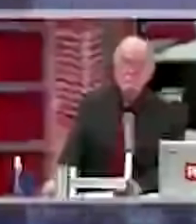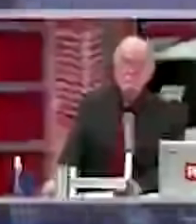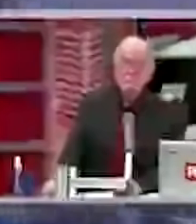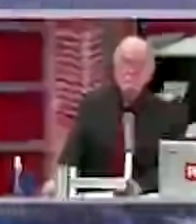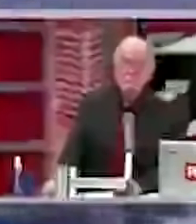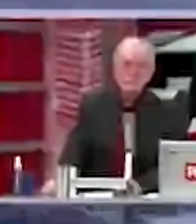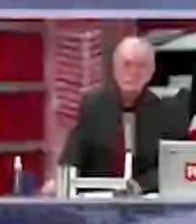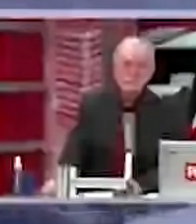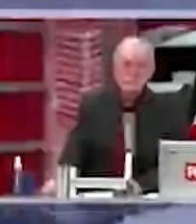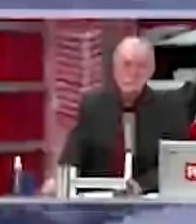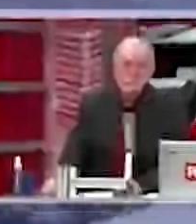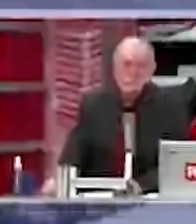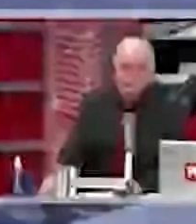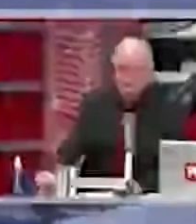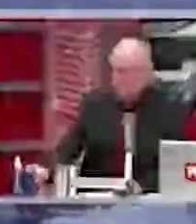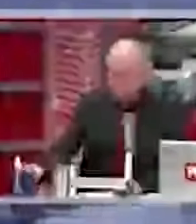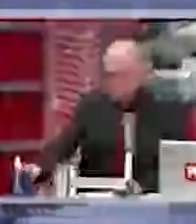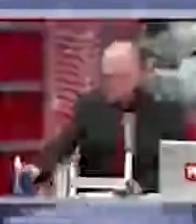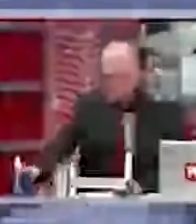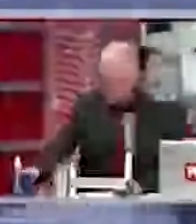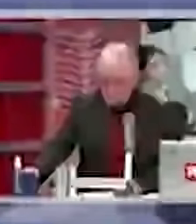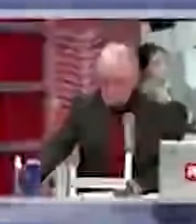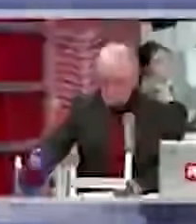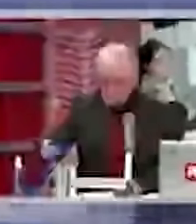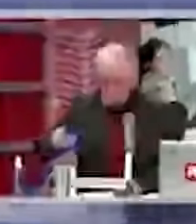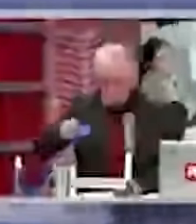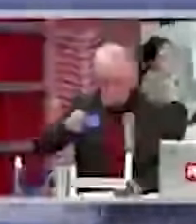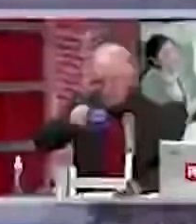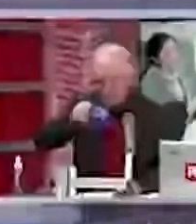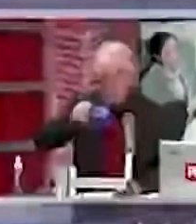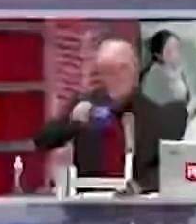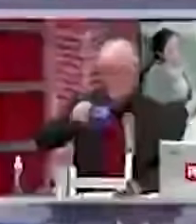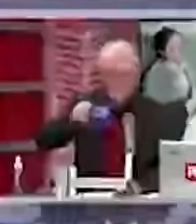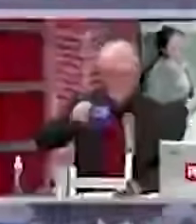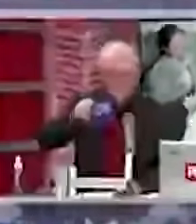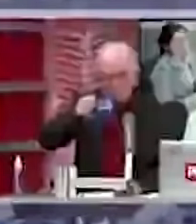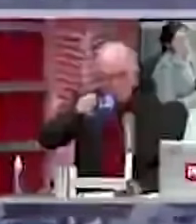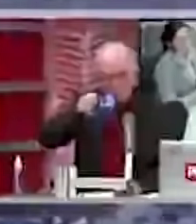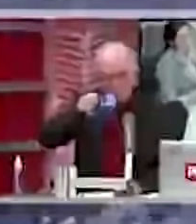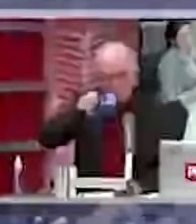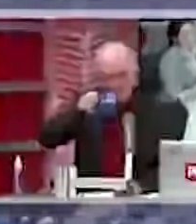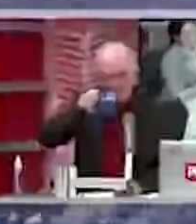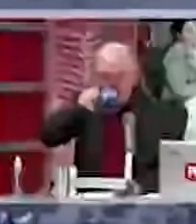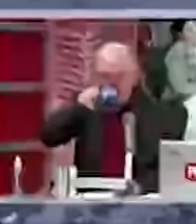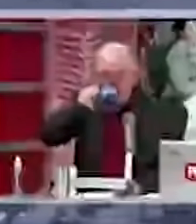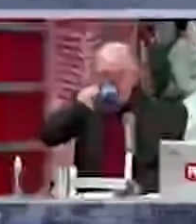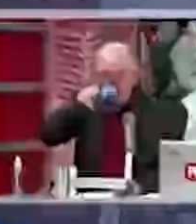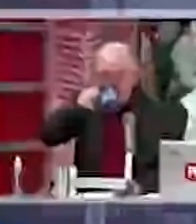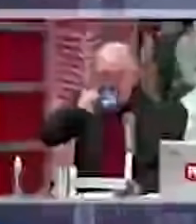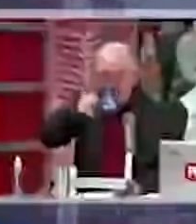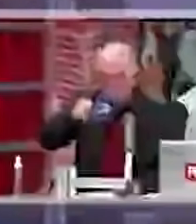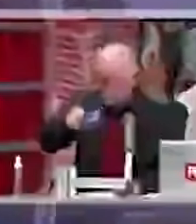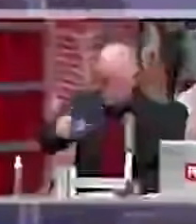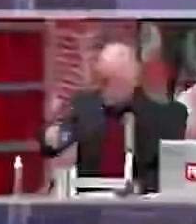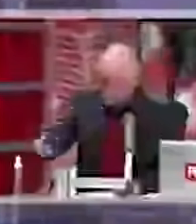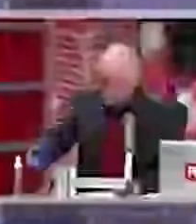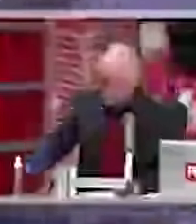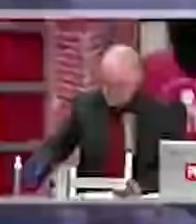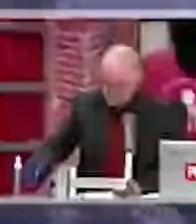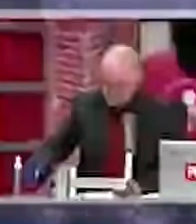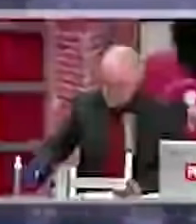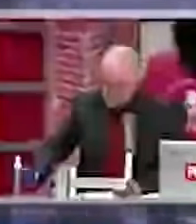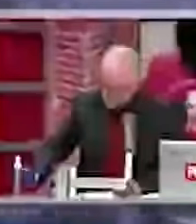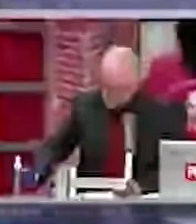tampoco motivó su segunda resolución y dijo, no, porque nadie presentó tachas. Es un absurdo. Discúlpeme, señor Salcedo, que